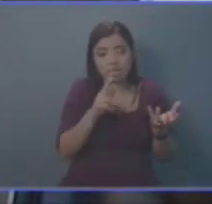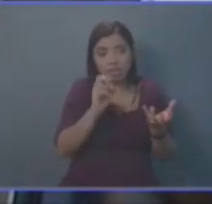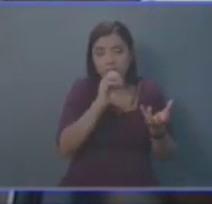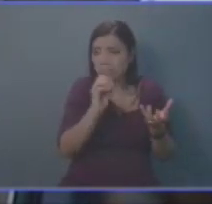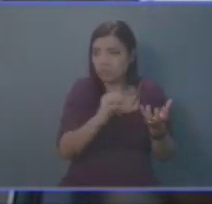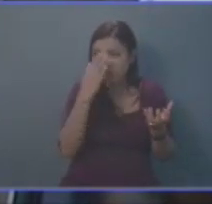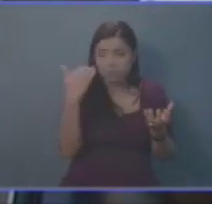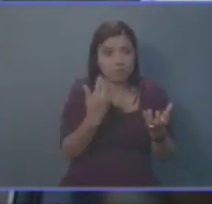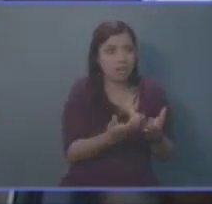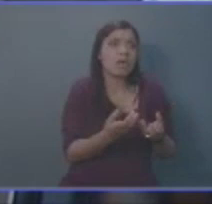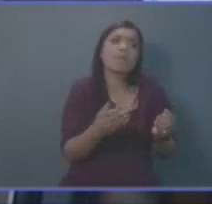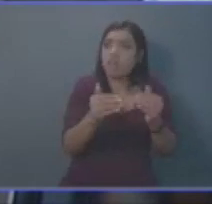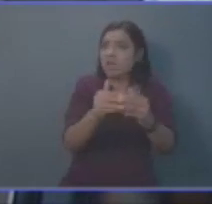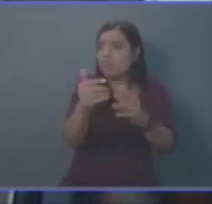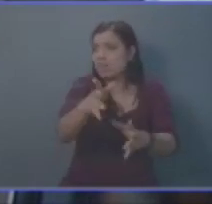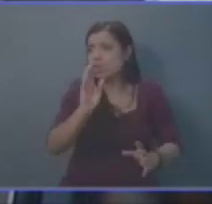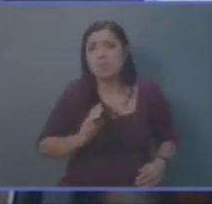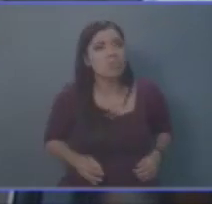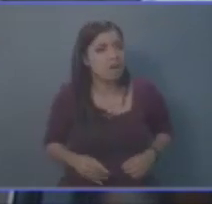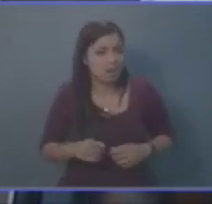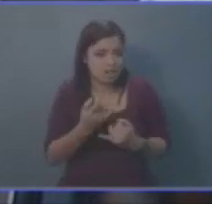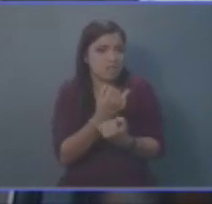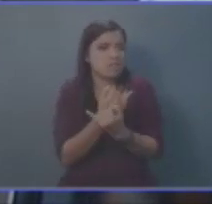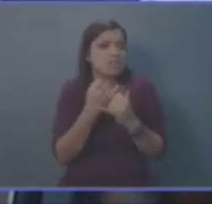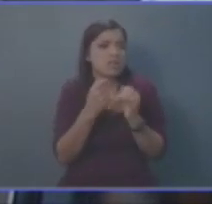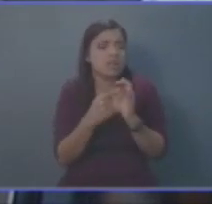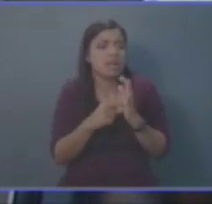Aplíquenlo también a las candidaturas no partidarias, eso no es ningún problema.